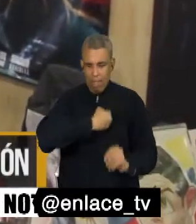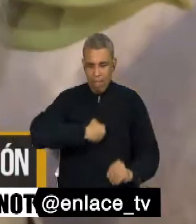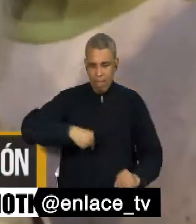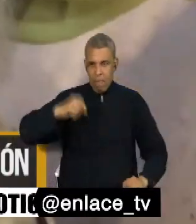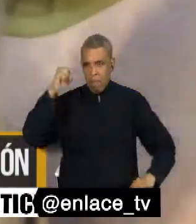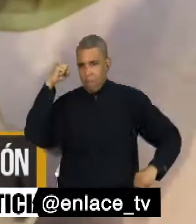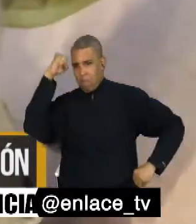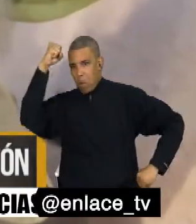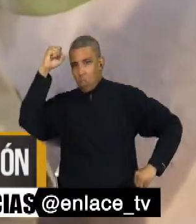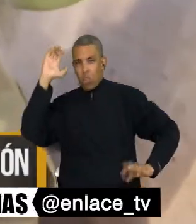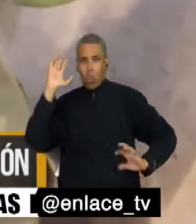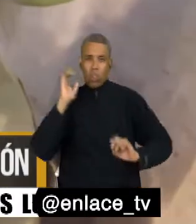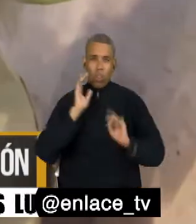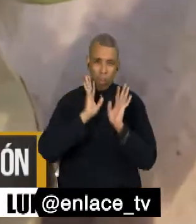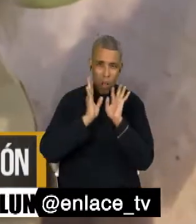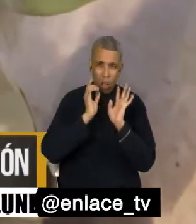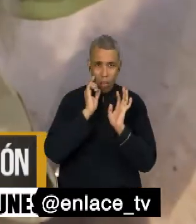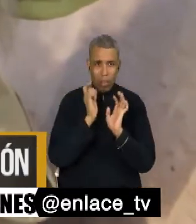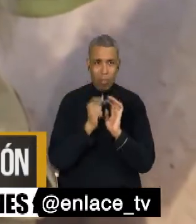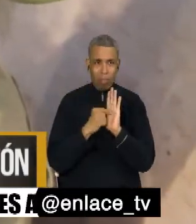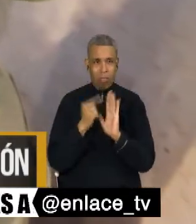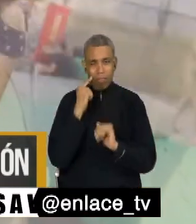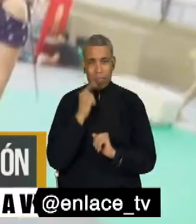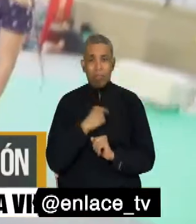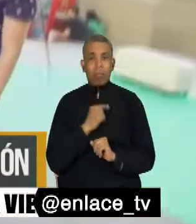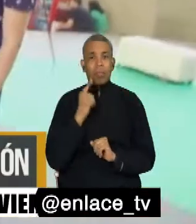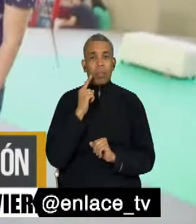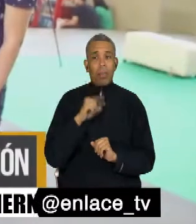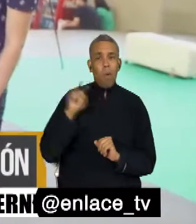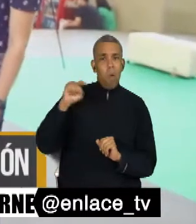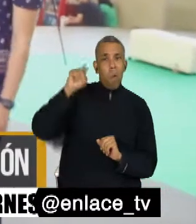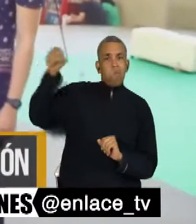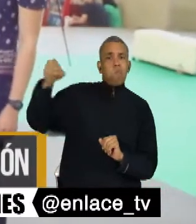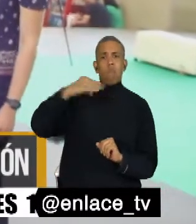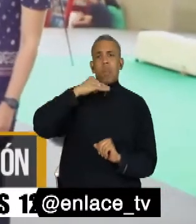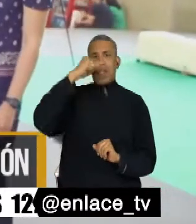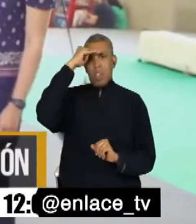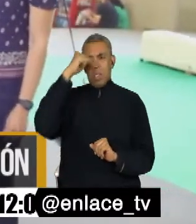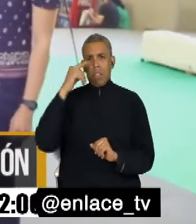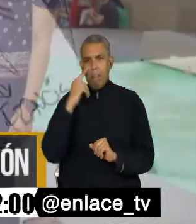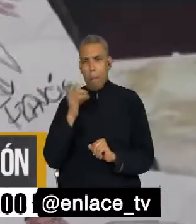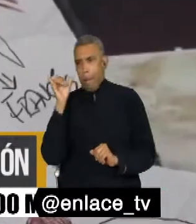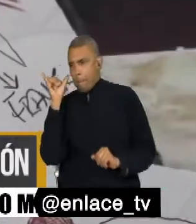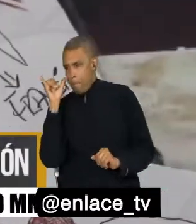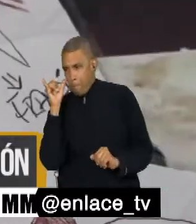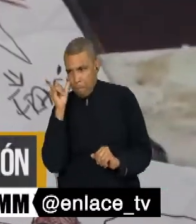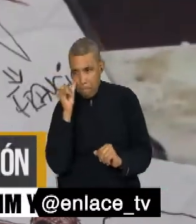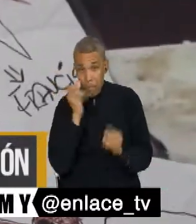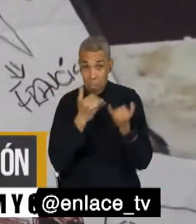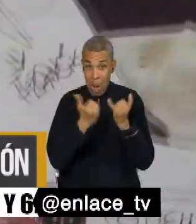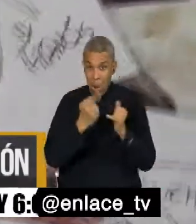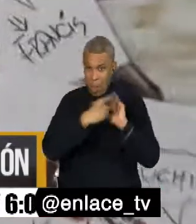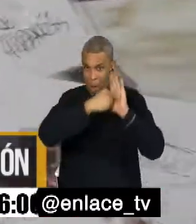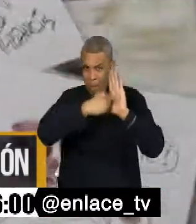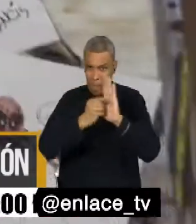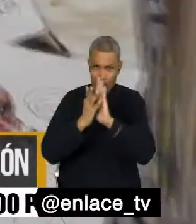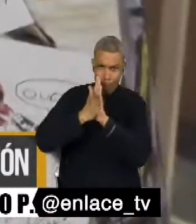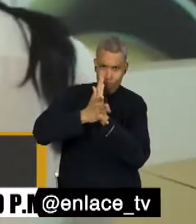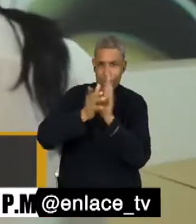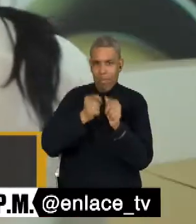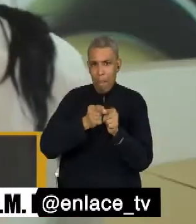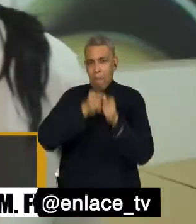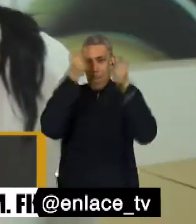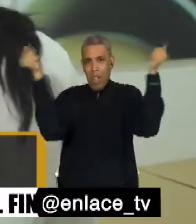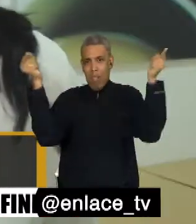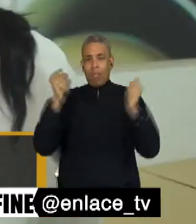auge. El equipo humano y técnico de Filmanía estuvo en este encuentro en la capital antioqueña para brindar a su audiencia lo más destacado de esta experiencia única.